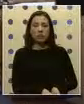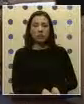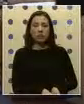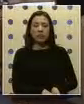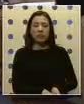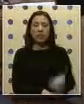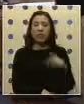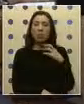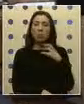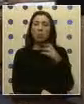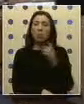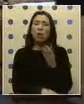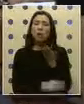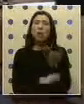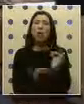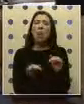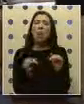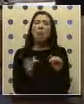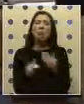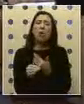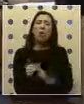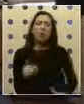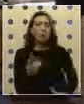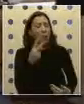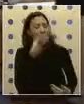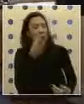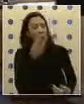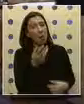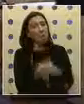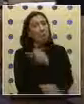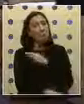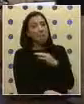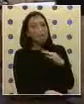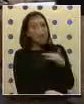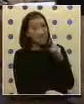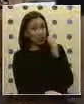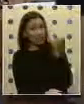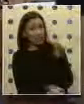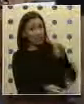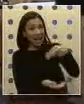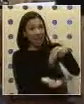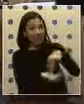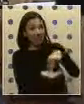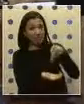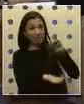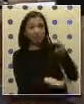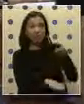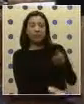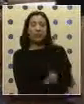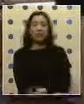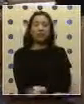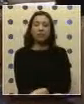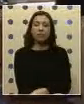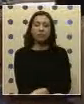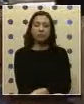¿Y por qué no se le pide lo mismo al gobierno? Mire, el ministro aquí presente, por su intermedio, señor